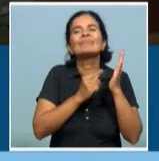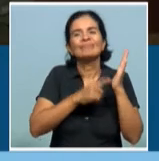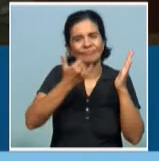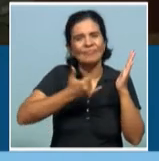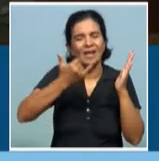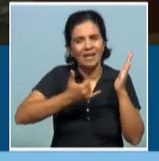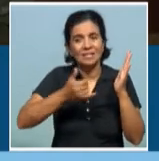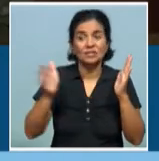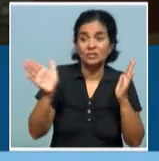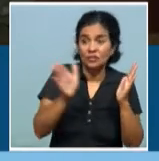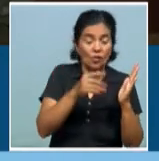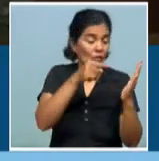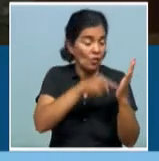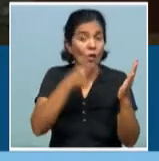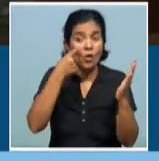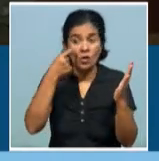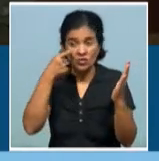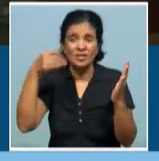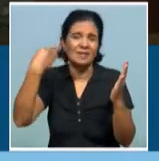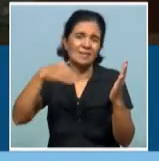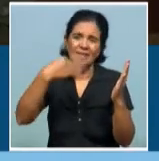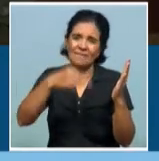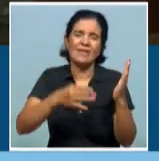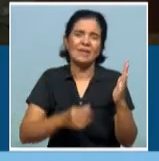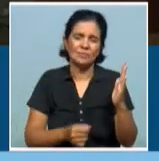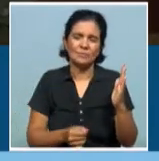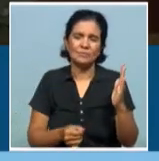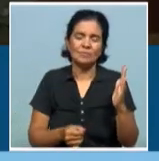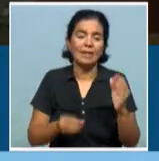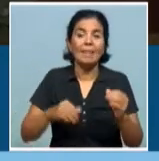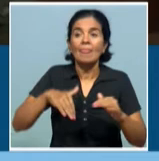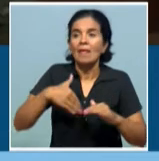deberíamos, bueno, multiplicarlo para saber qué hacer.